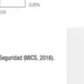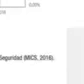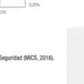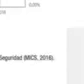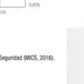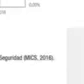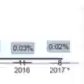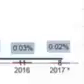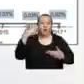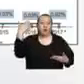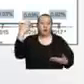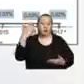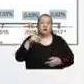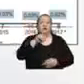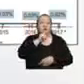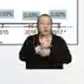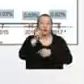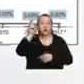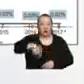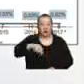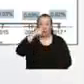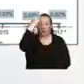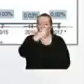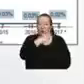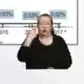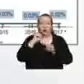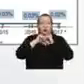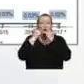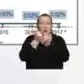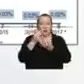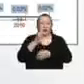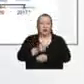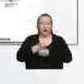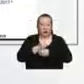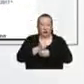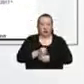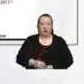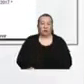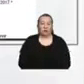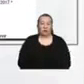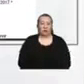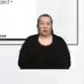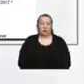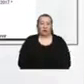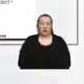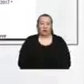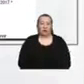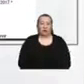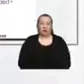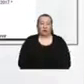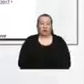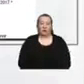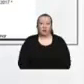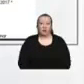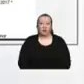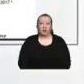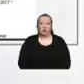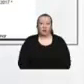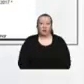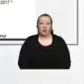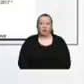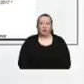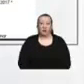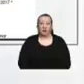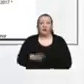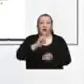una verdadera rehabilitación social seguridad aquí está esto por esto fue la consulta popular y la reforma puede